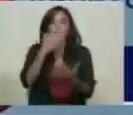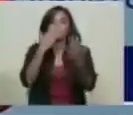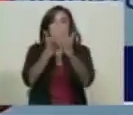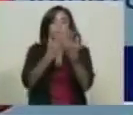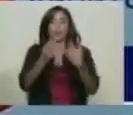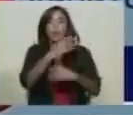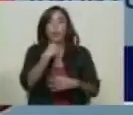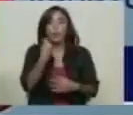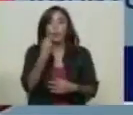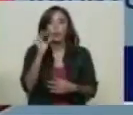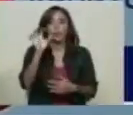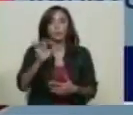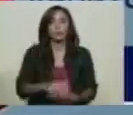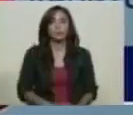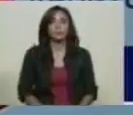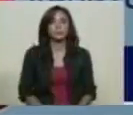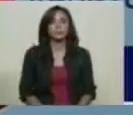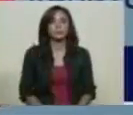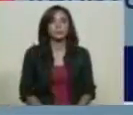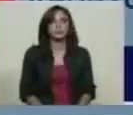patria. Nosotros